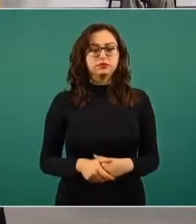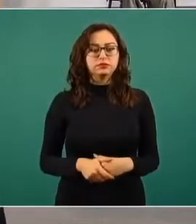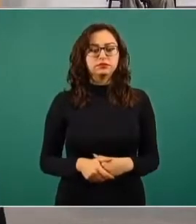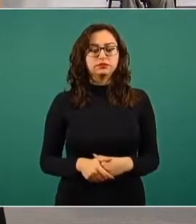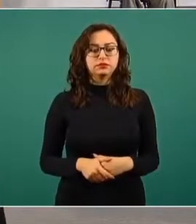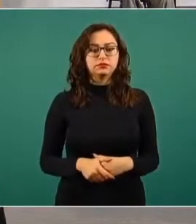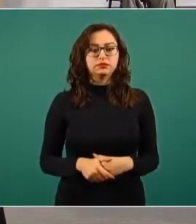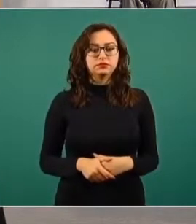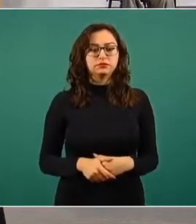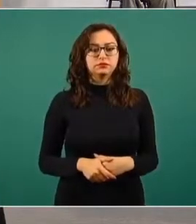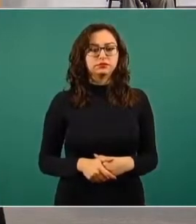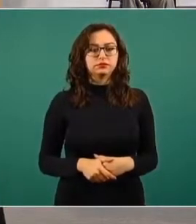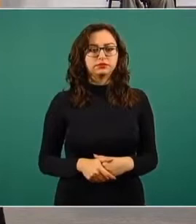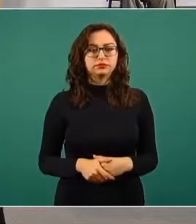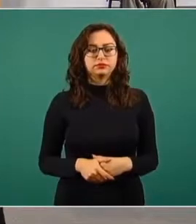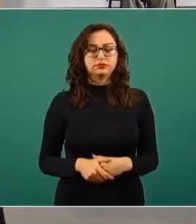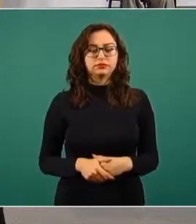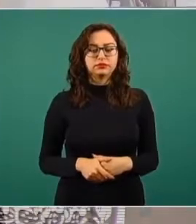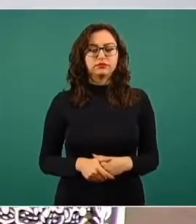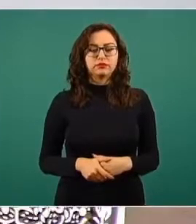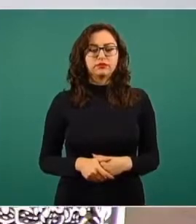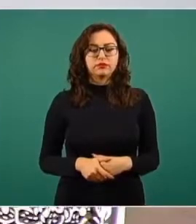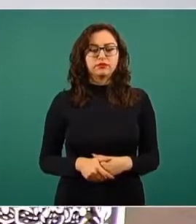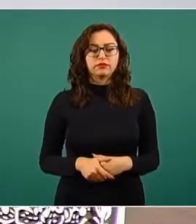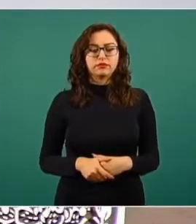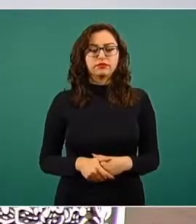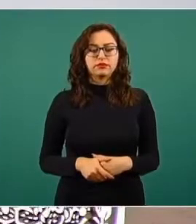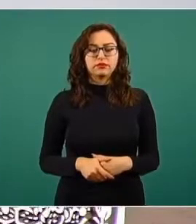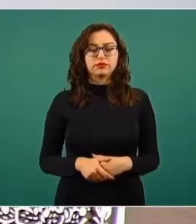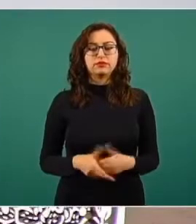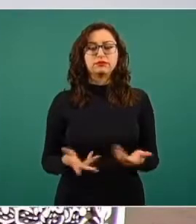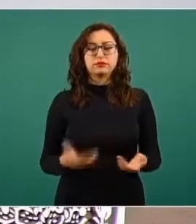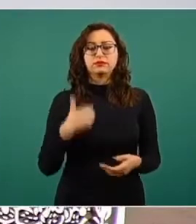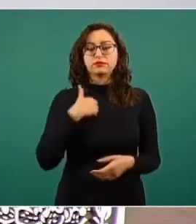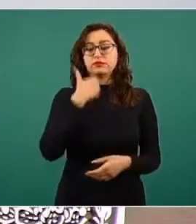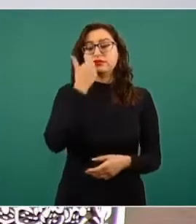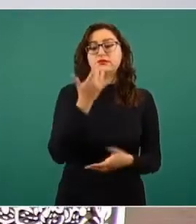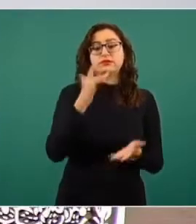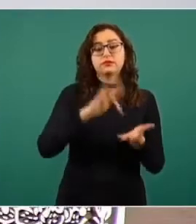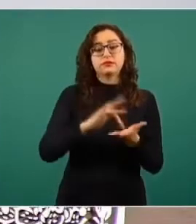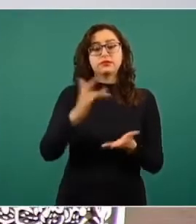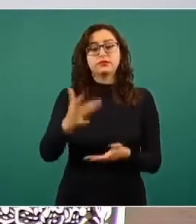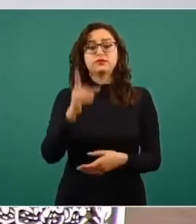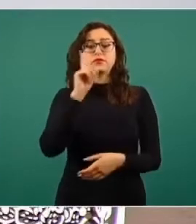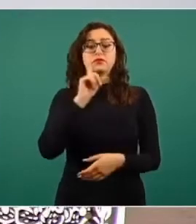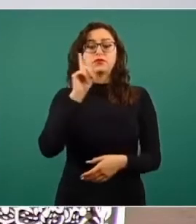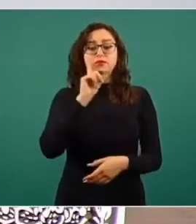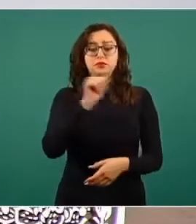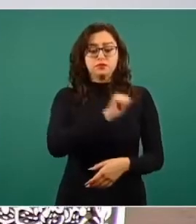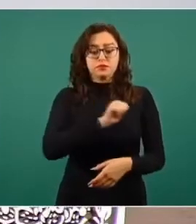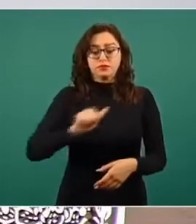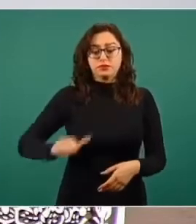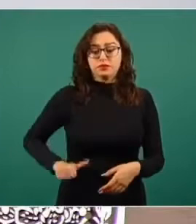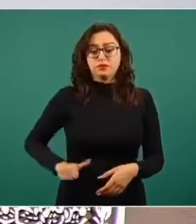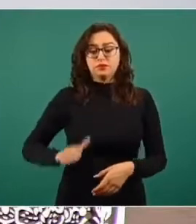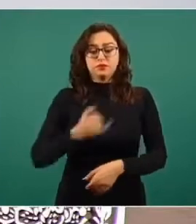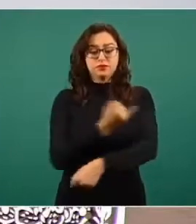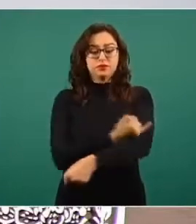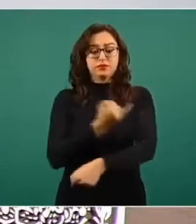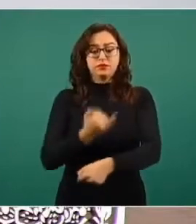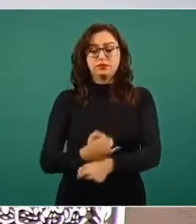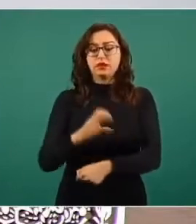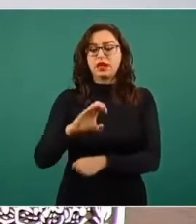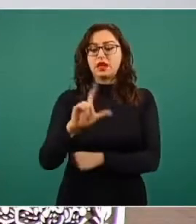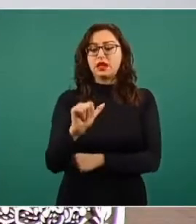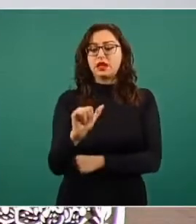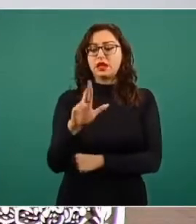Aquí quiero detenerme un momento para agradecer a Clara Brugada, alcaldesa de Iztapalapa, por su generosidad